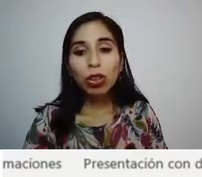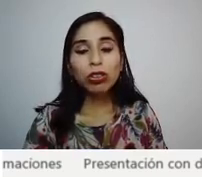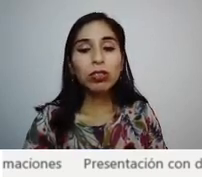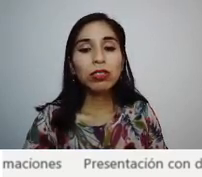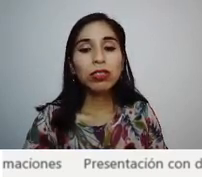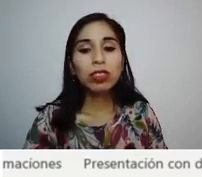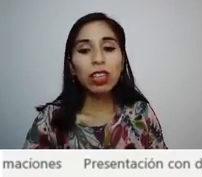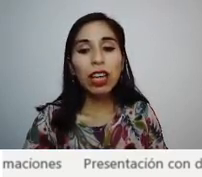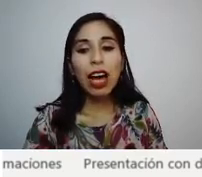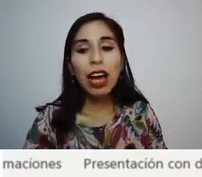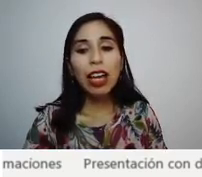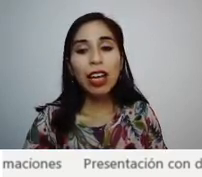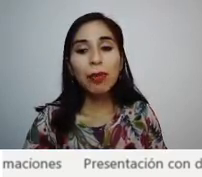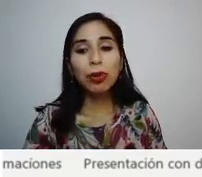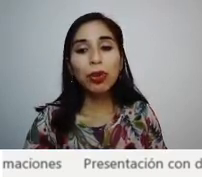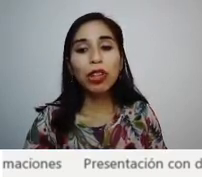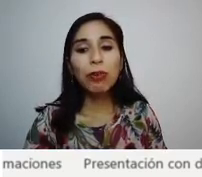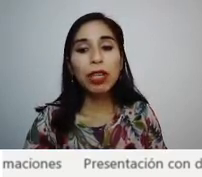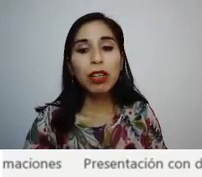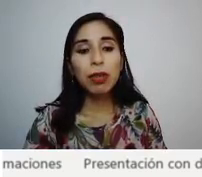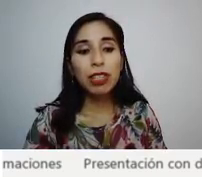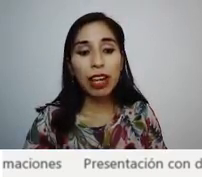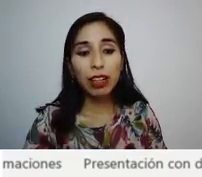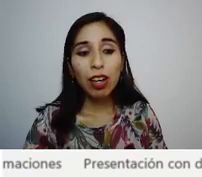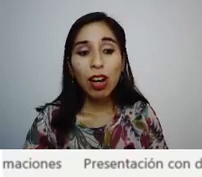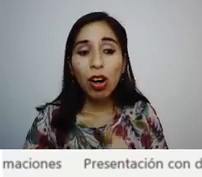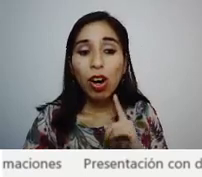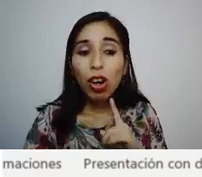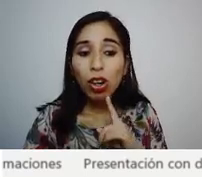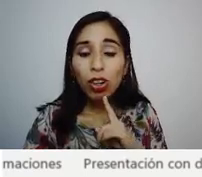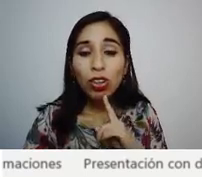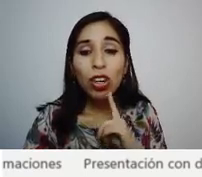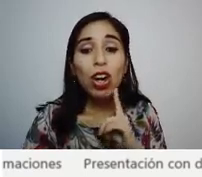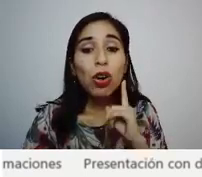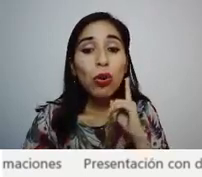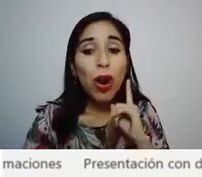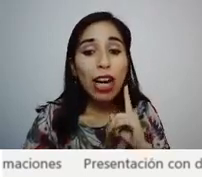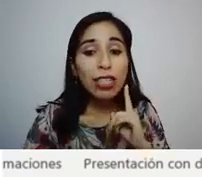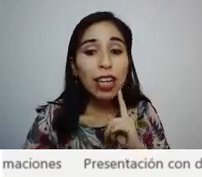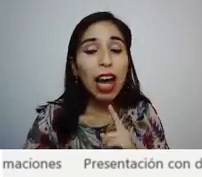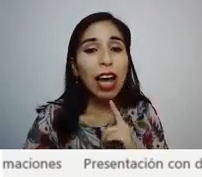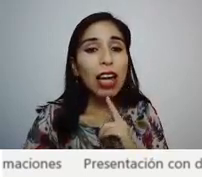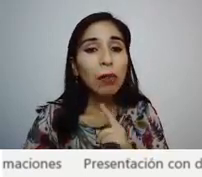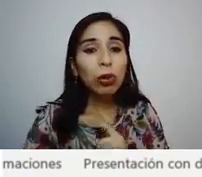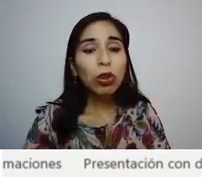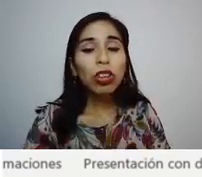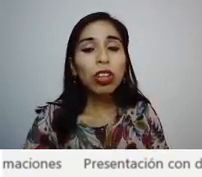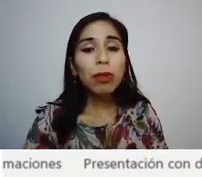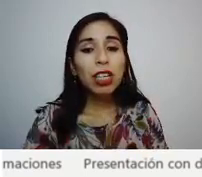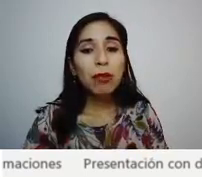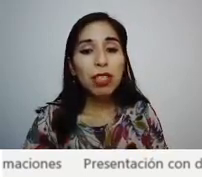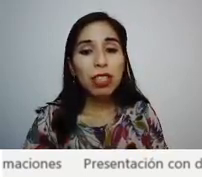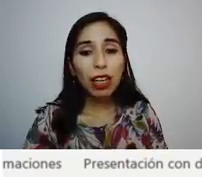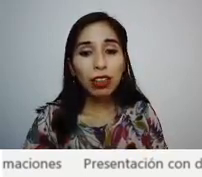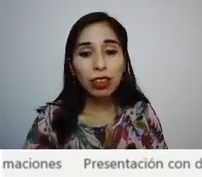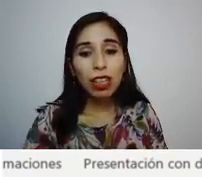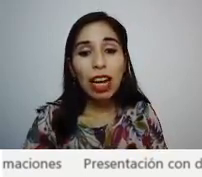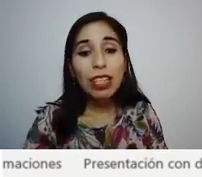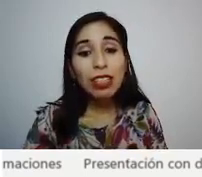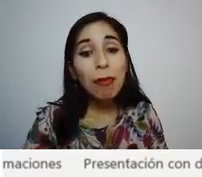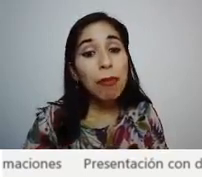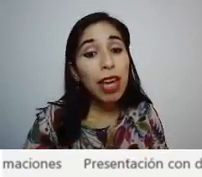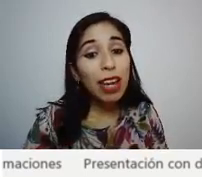de todos será el botón de minimizar ojo cuál será el botón de minimizar